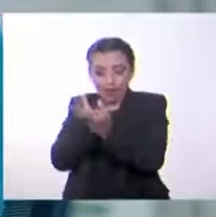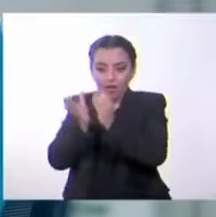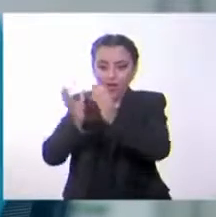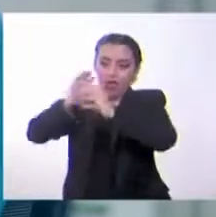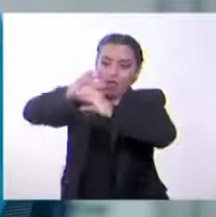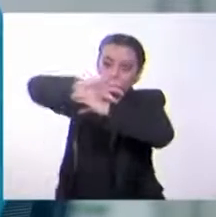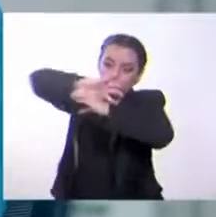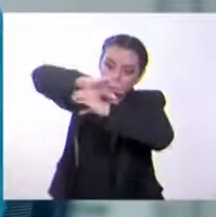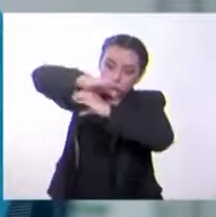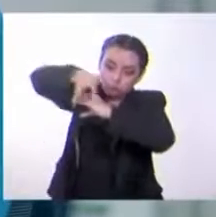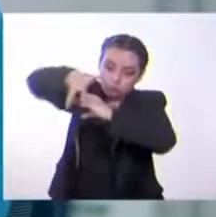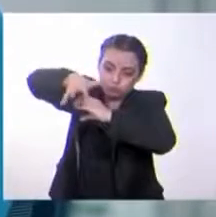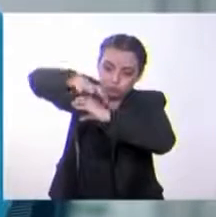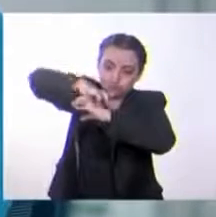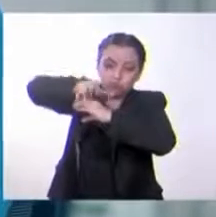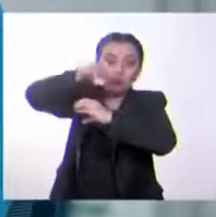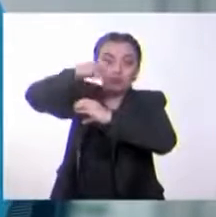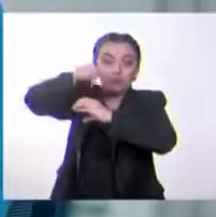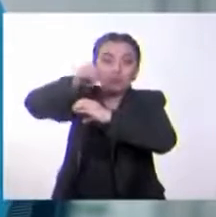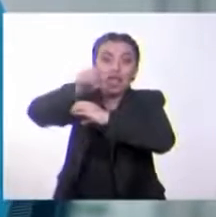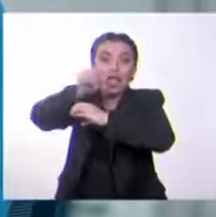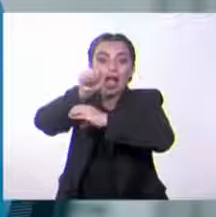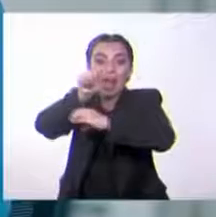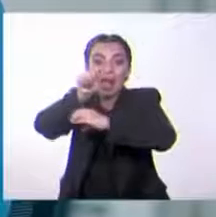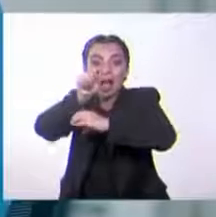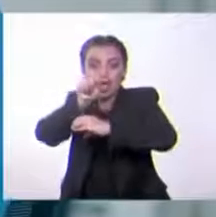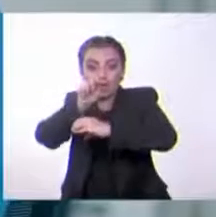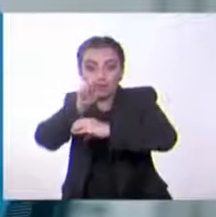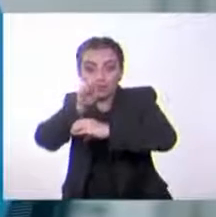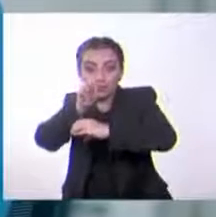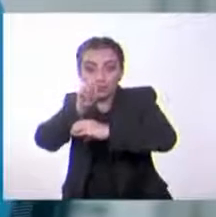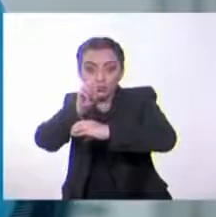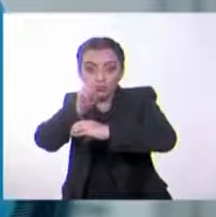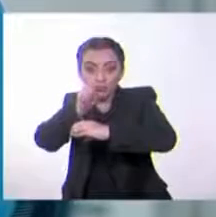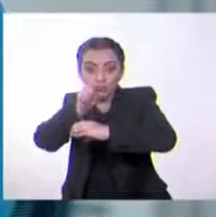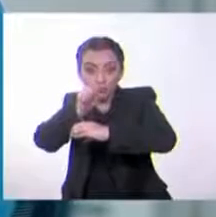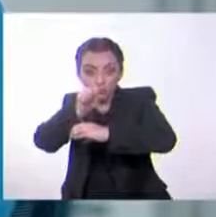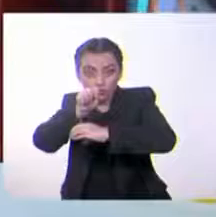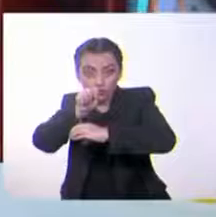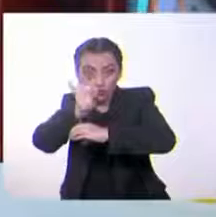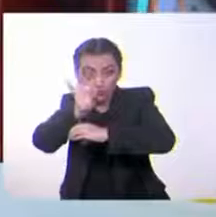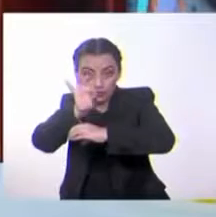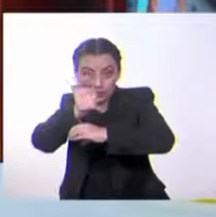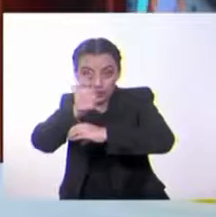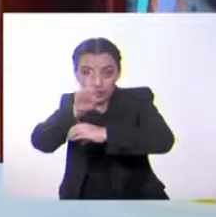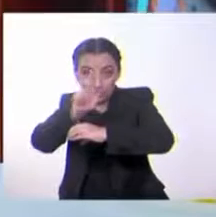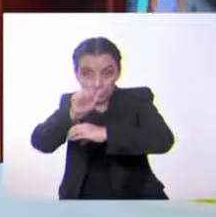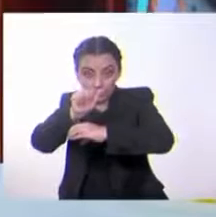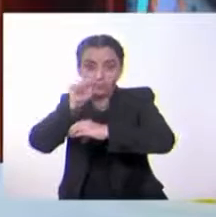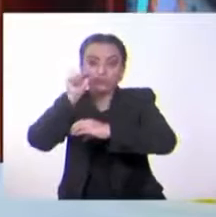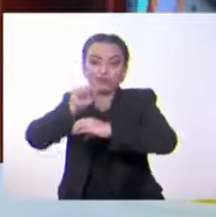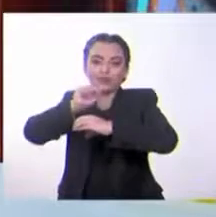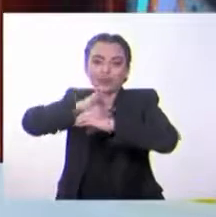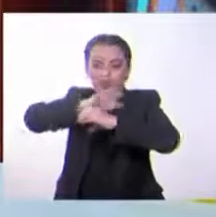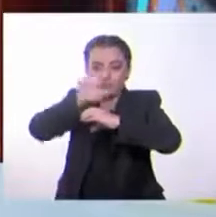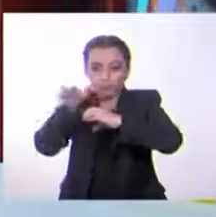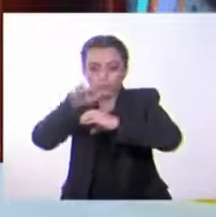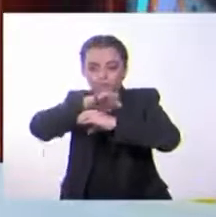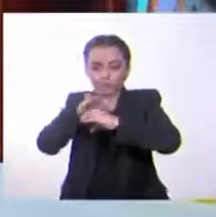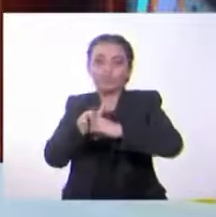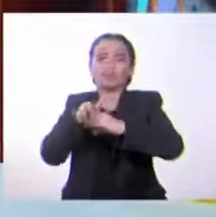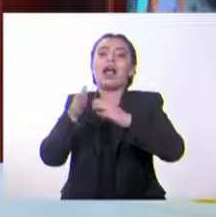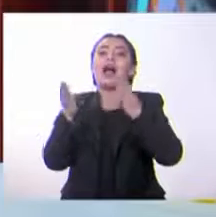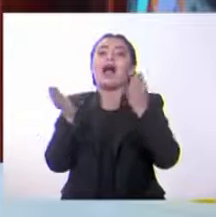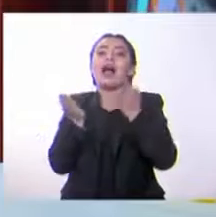convección. Se da para la formación de nubes, se da para el viento y, como hemos dicho,